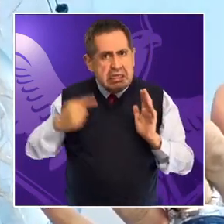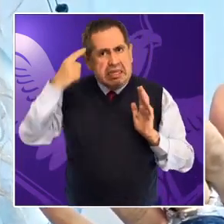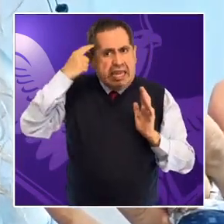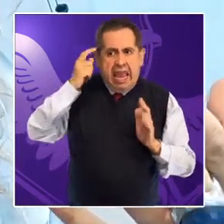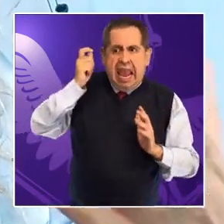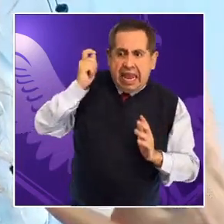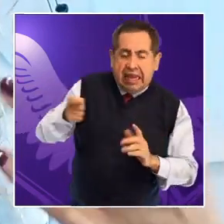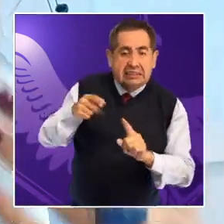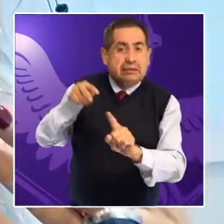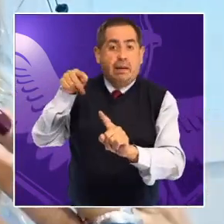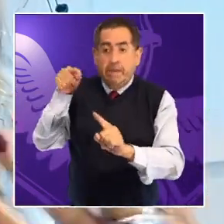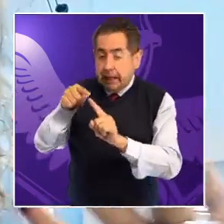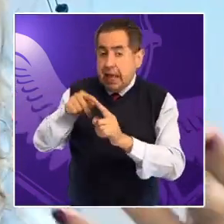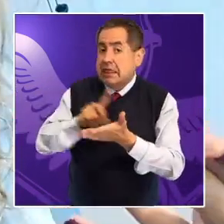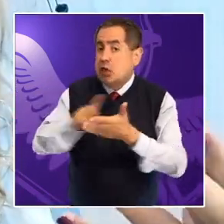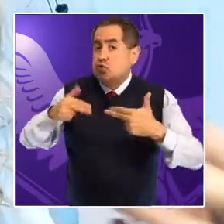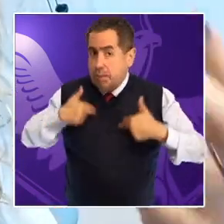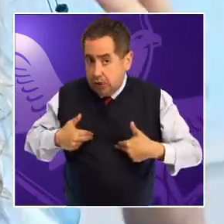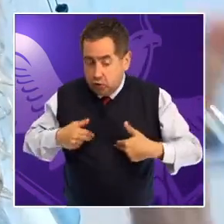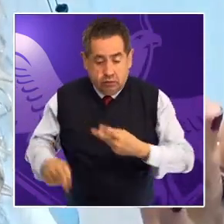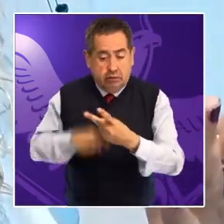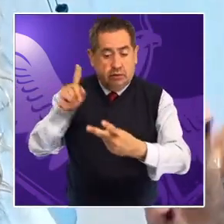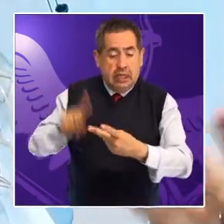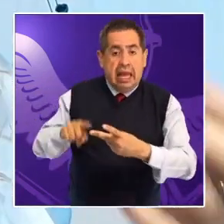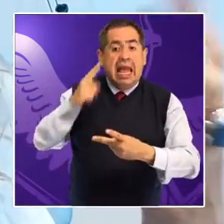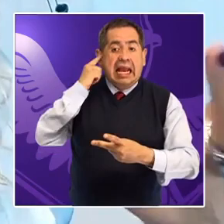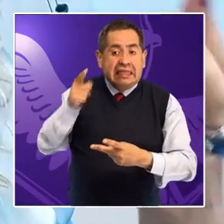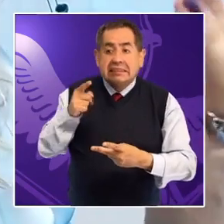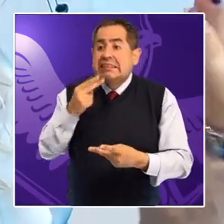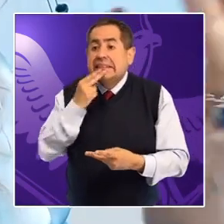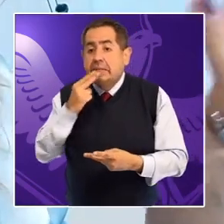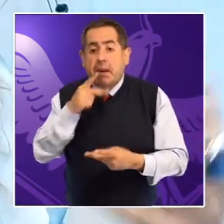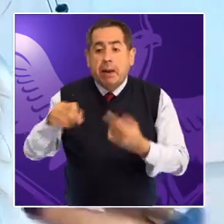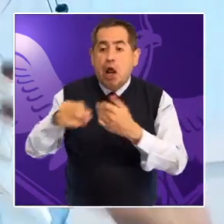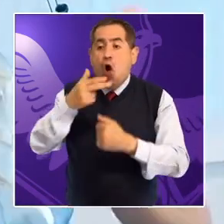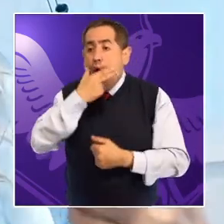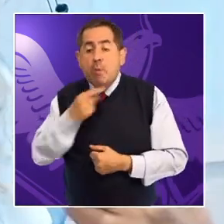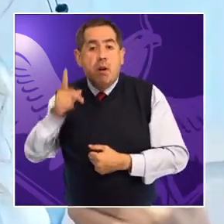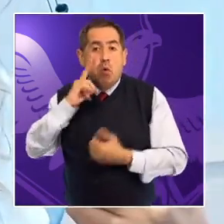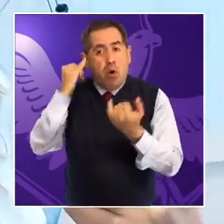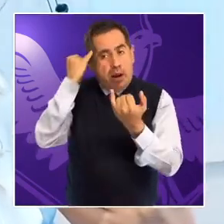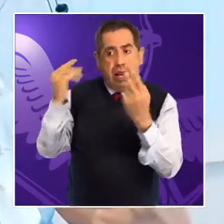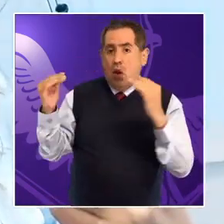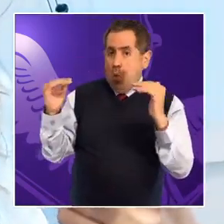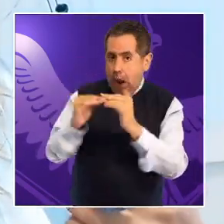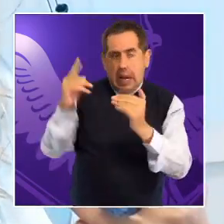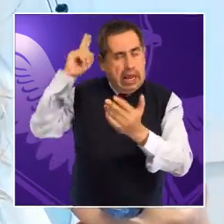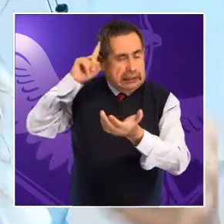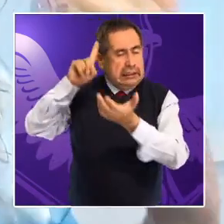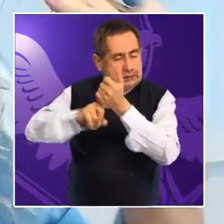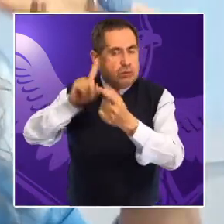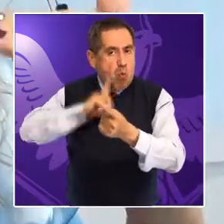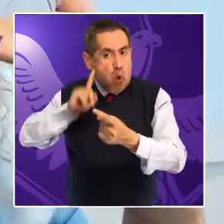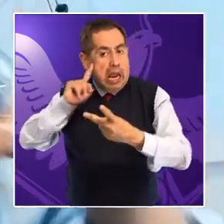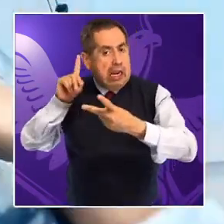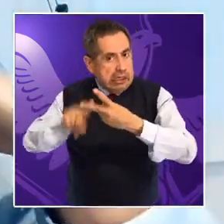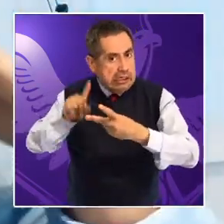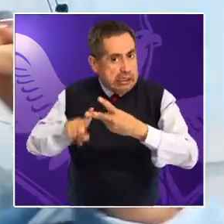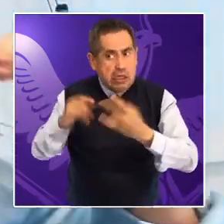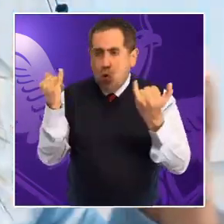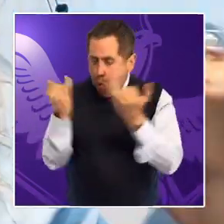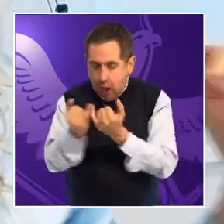política pública, ¿sí? Realmente holística, que tenga en cuenta, básicamente creo que el faro es el enfoque de los derechos humanos, la